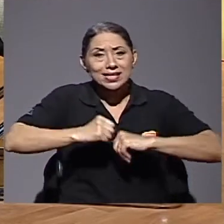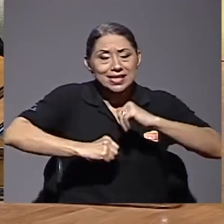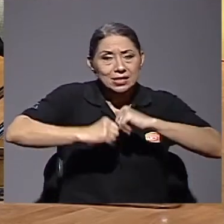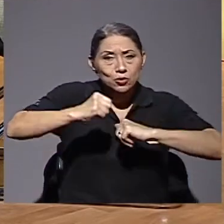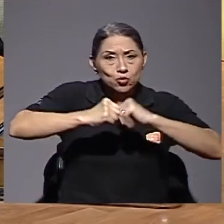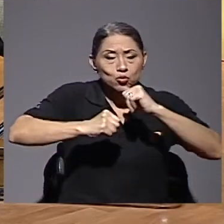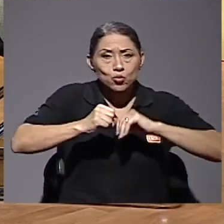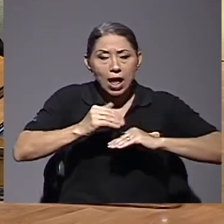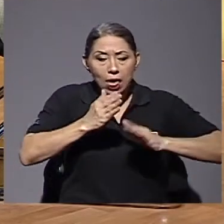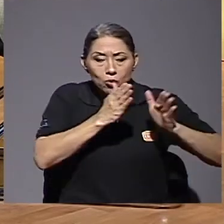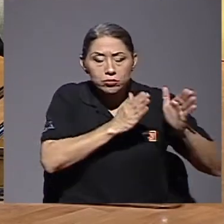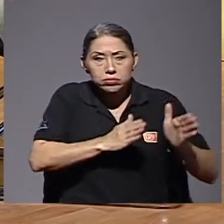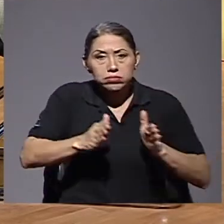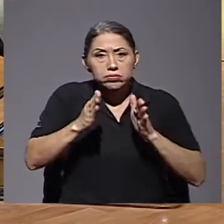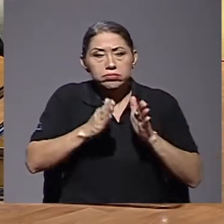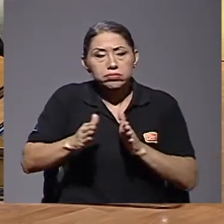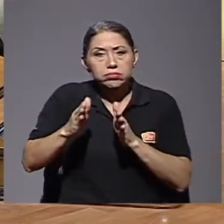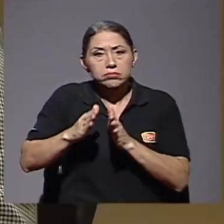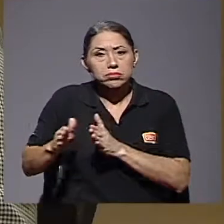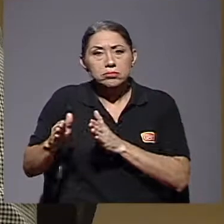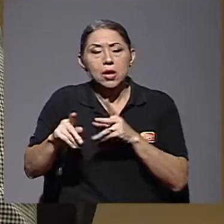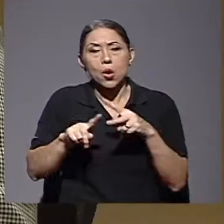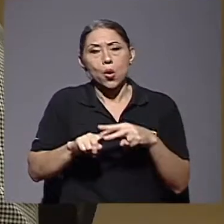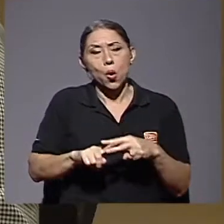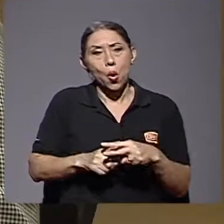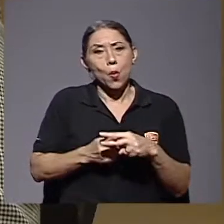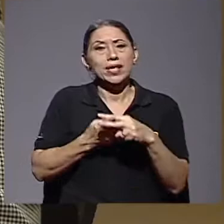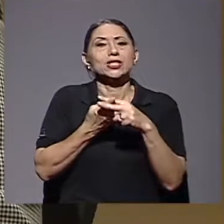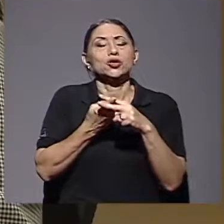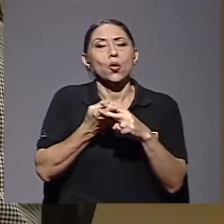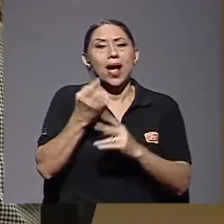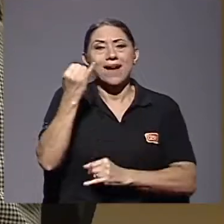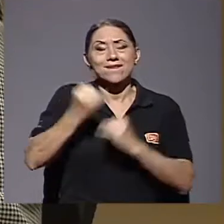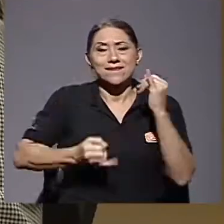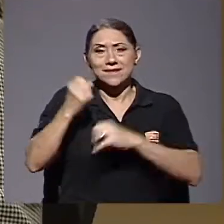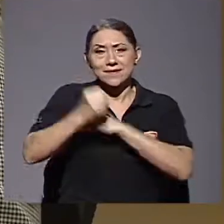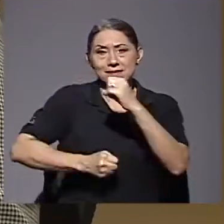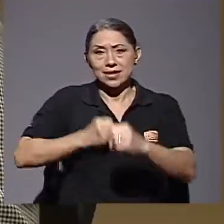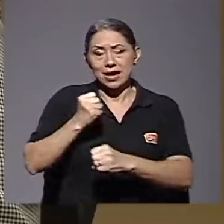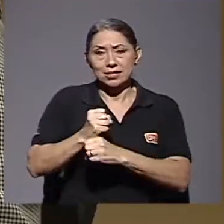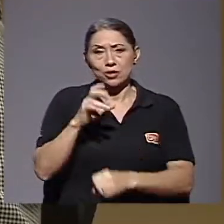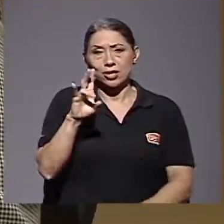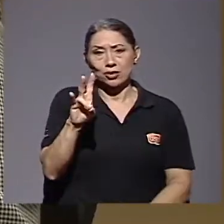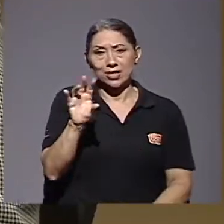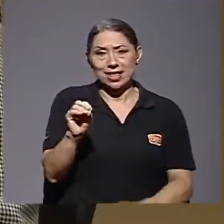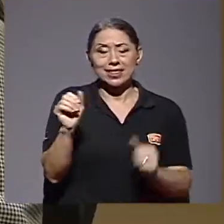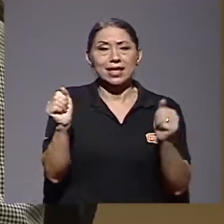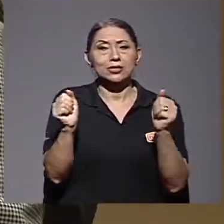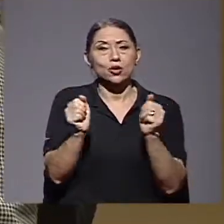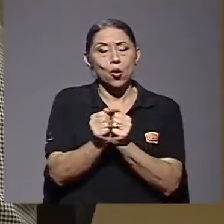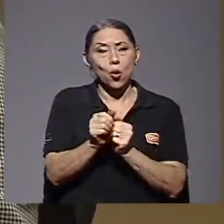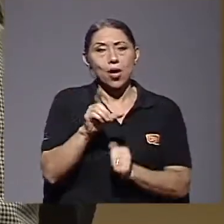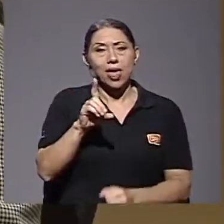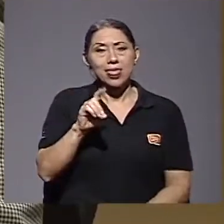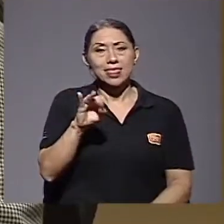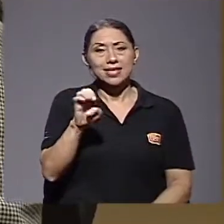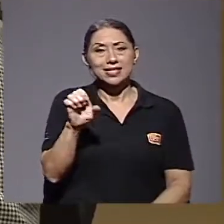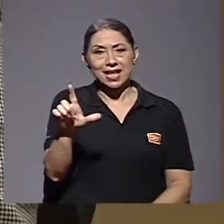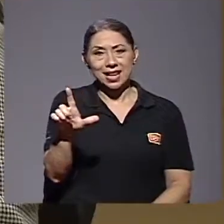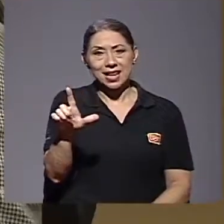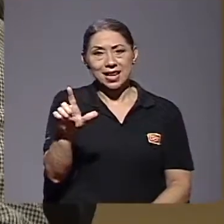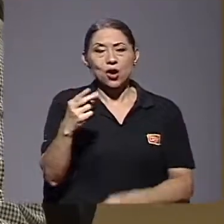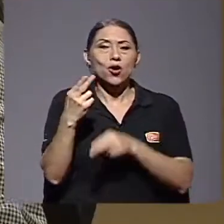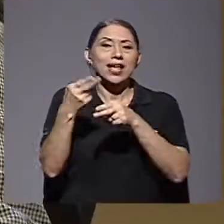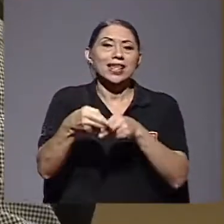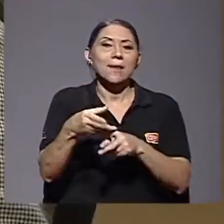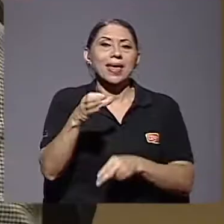que comenzó a finales de los años 70 con el diésel, lo que llaman